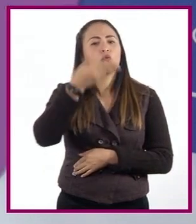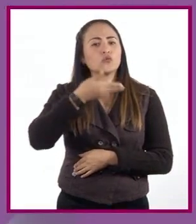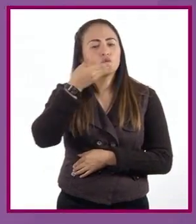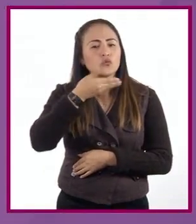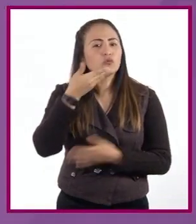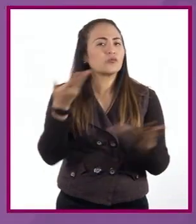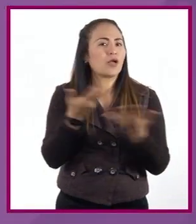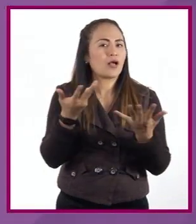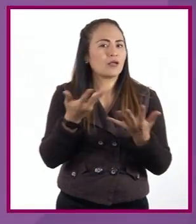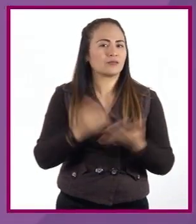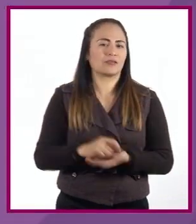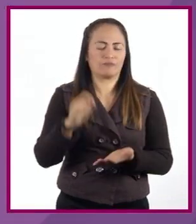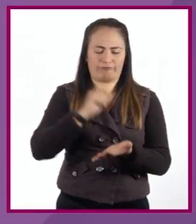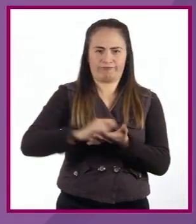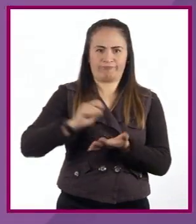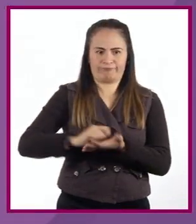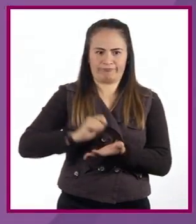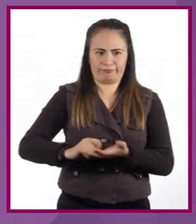realizan.